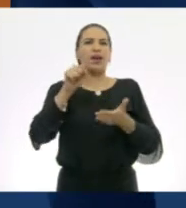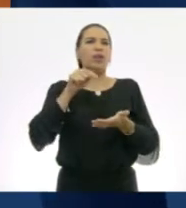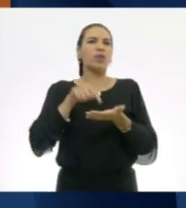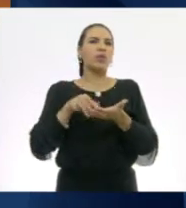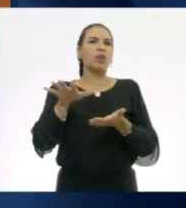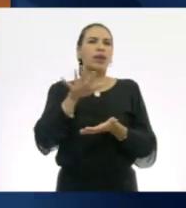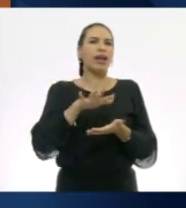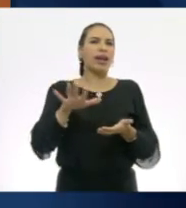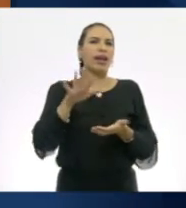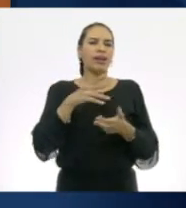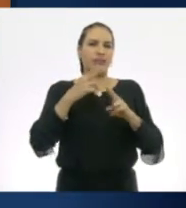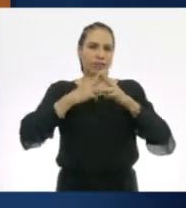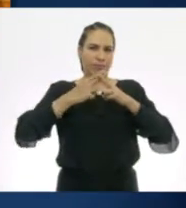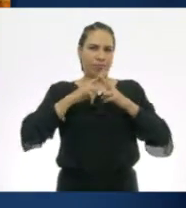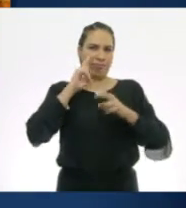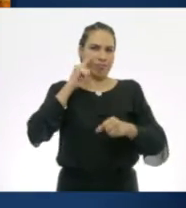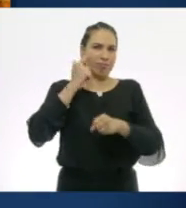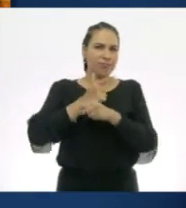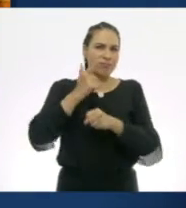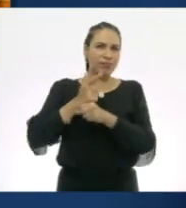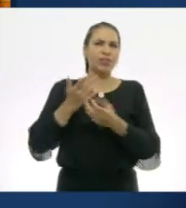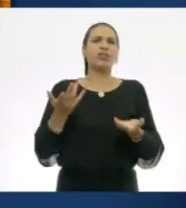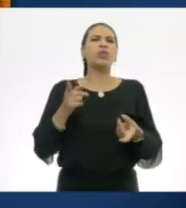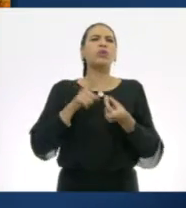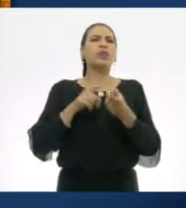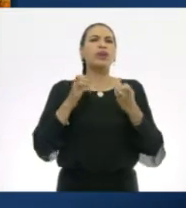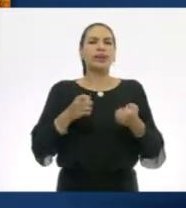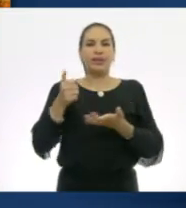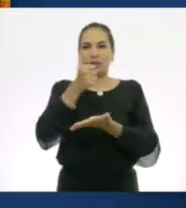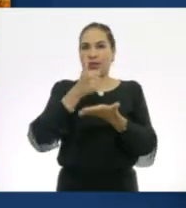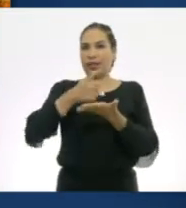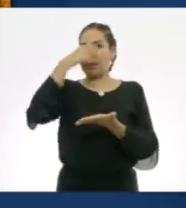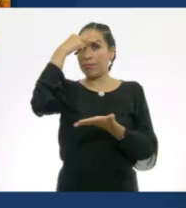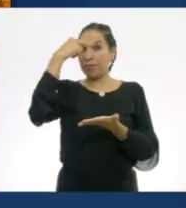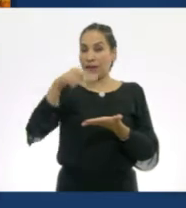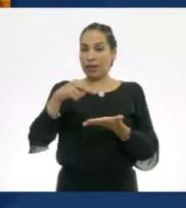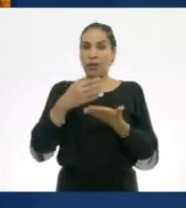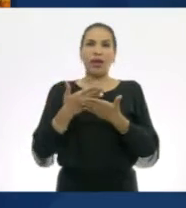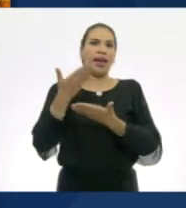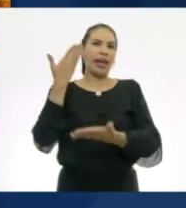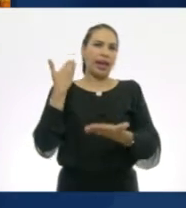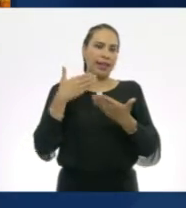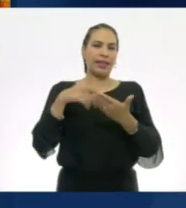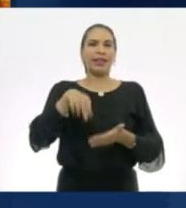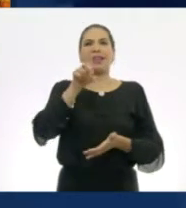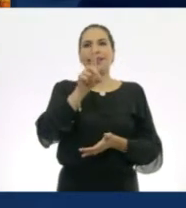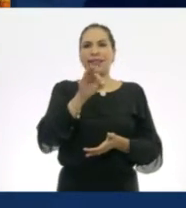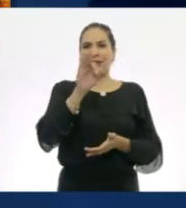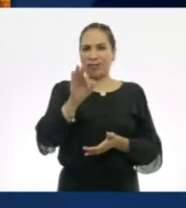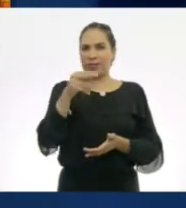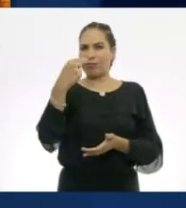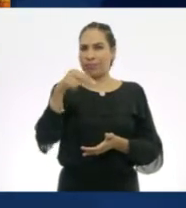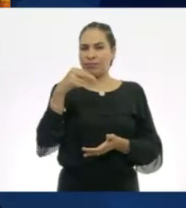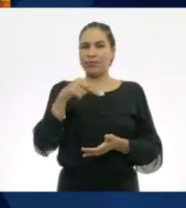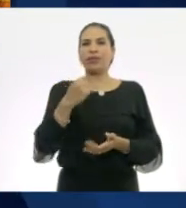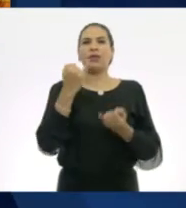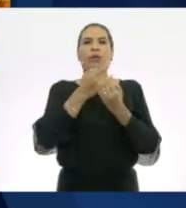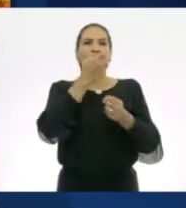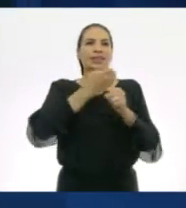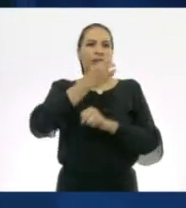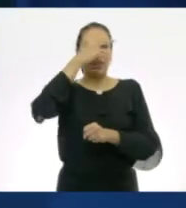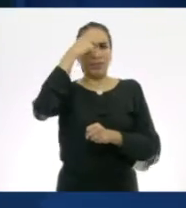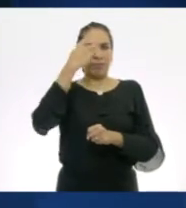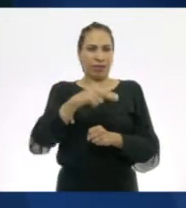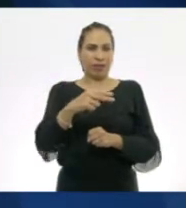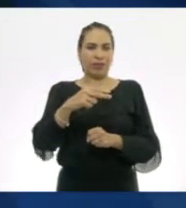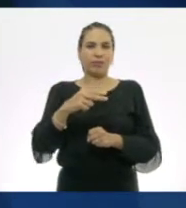los restos que se hallaron estaban en la Ciudad de México, antes llamada Distrito Federal, y en el Estado de